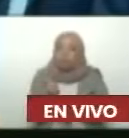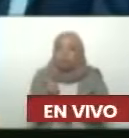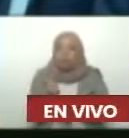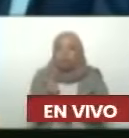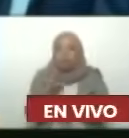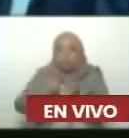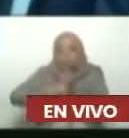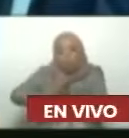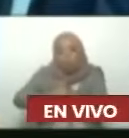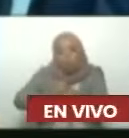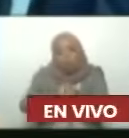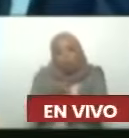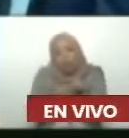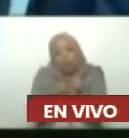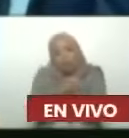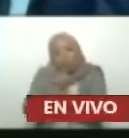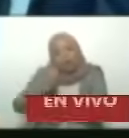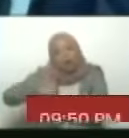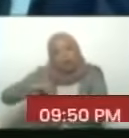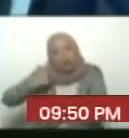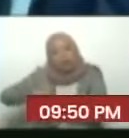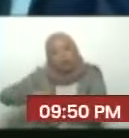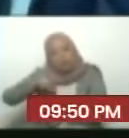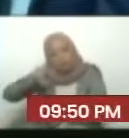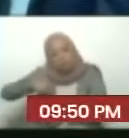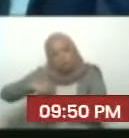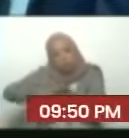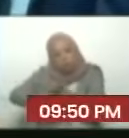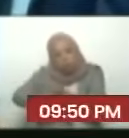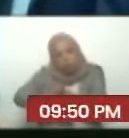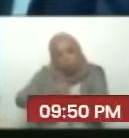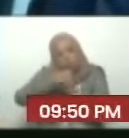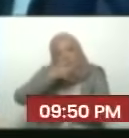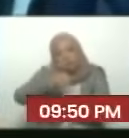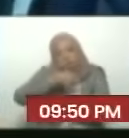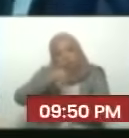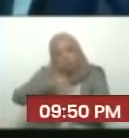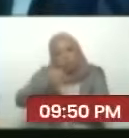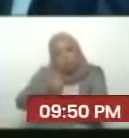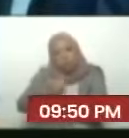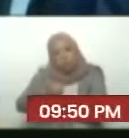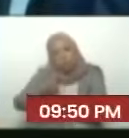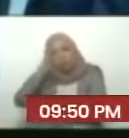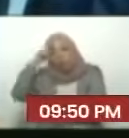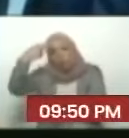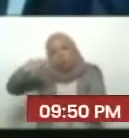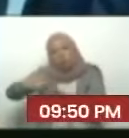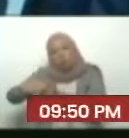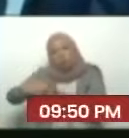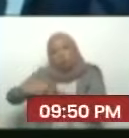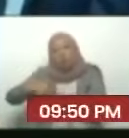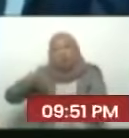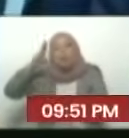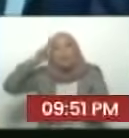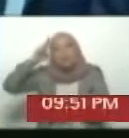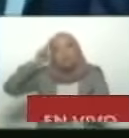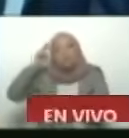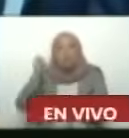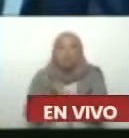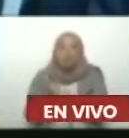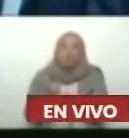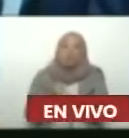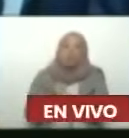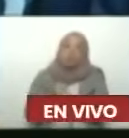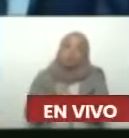Maradona nos enseñó a amar a Argentina profundamente. Por eso siempre digo honor y gloria a la memoria eterna